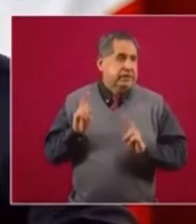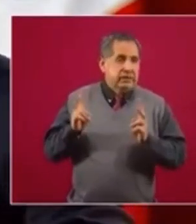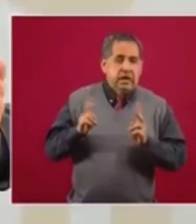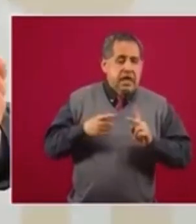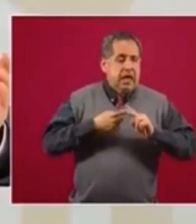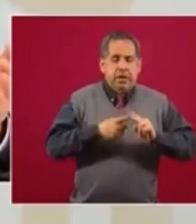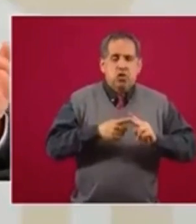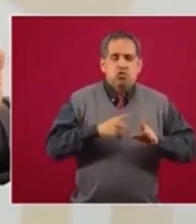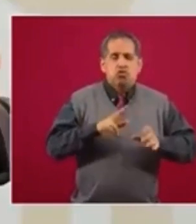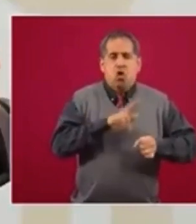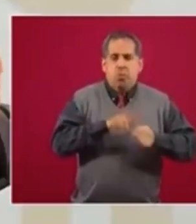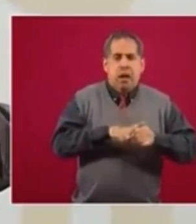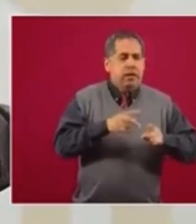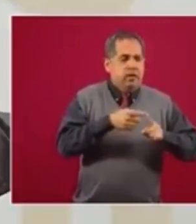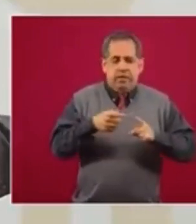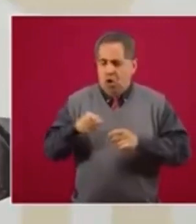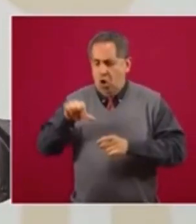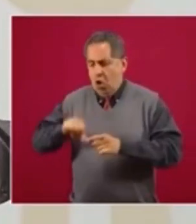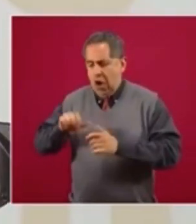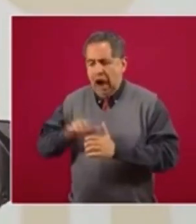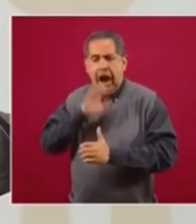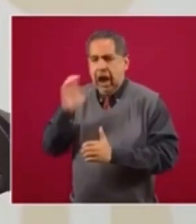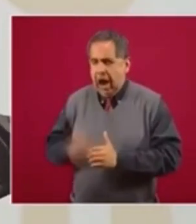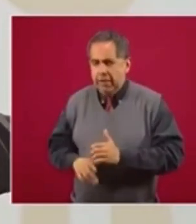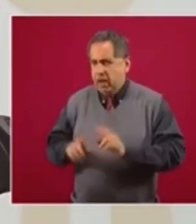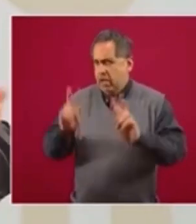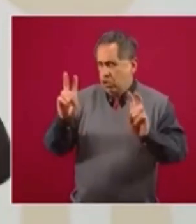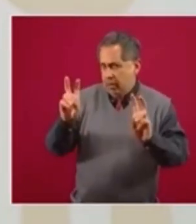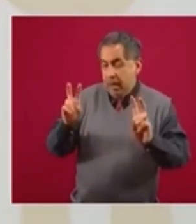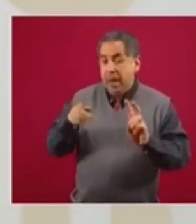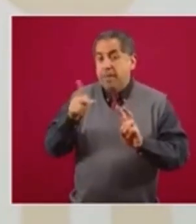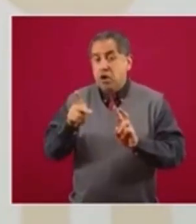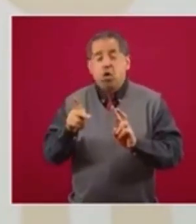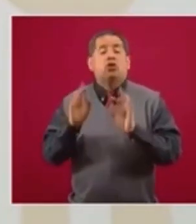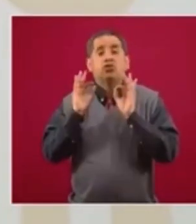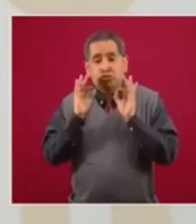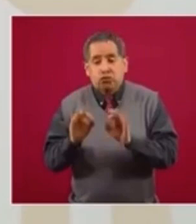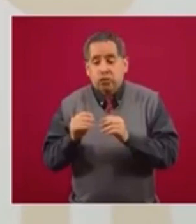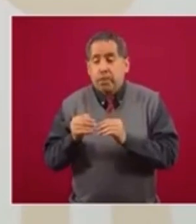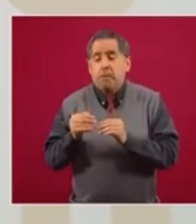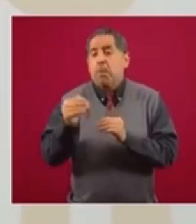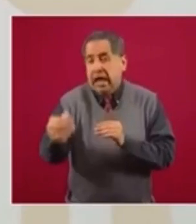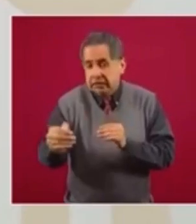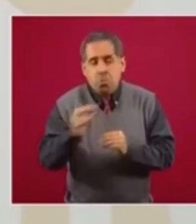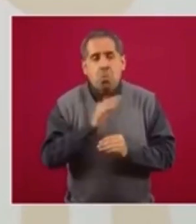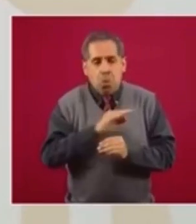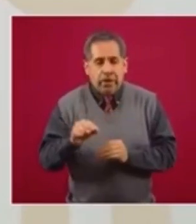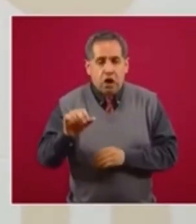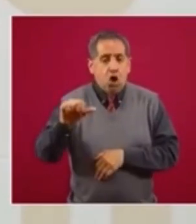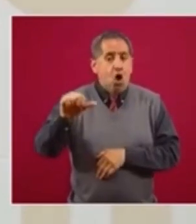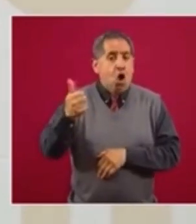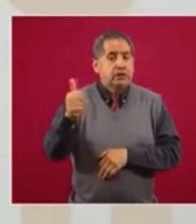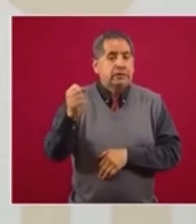así, normal y su conclusión de inscripciones, pero se tiene hasta el 11 de septiembre para